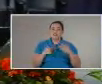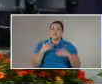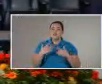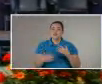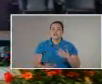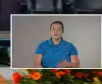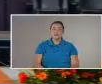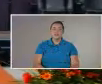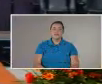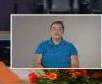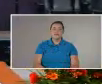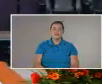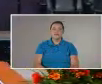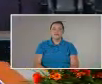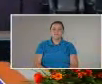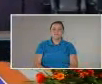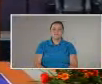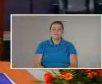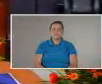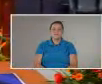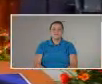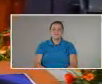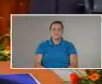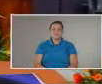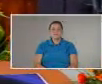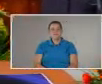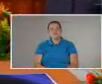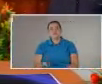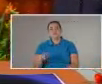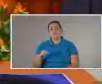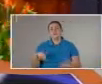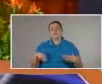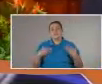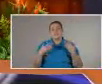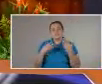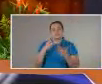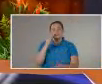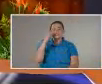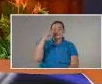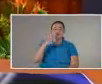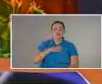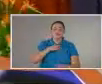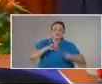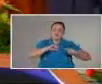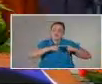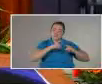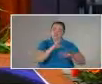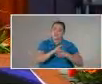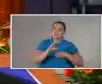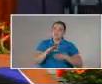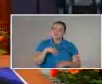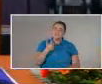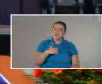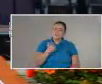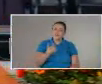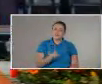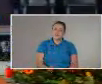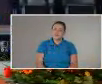fuerte del mundo y no entregarle al Señor mi dolor y las cosas que siento?